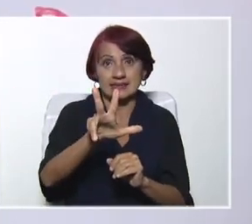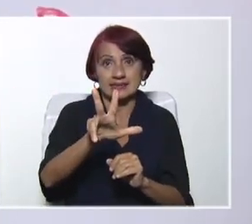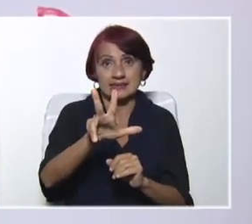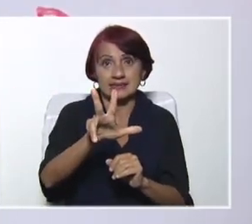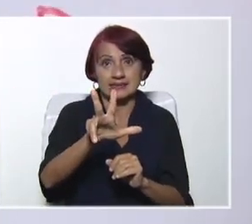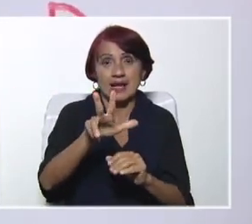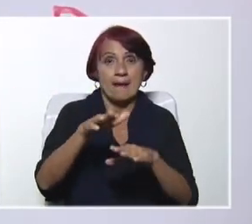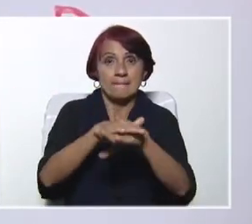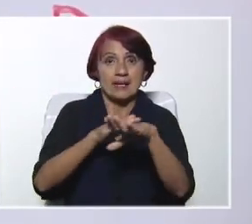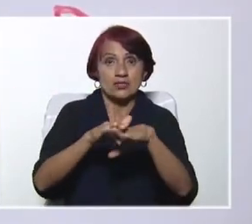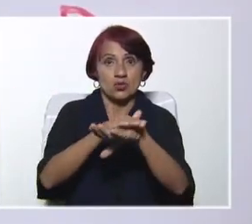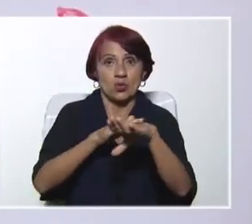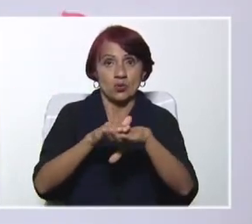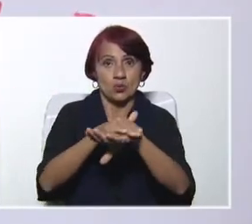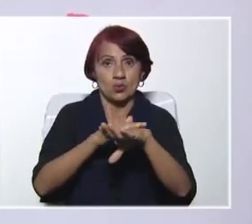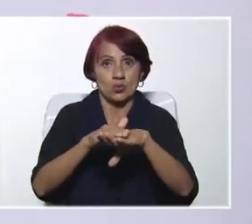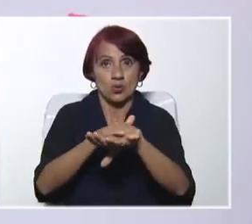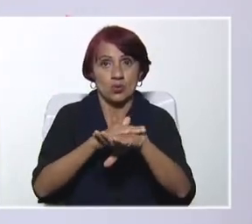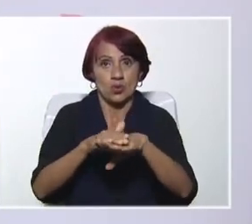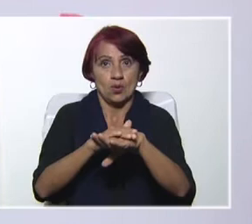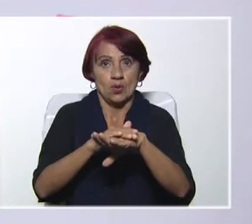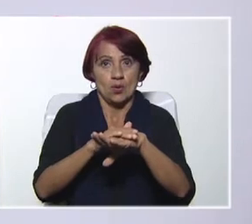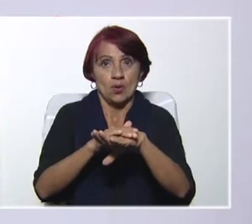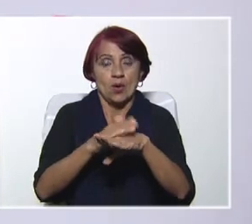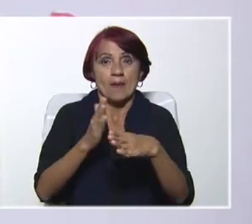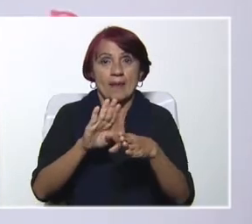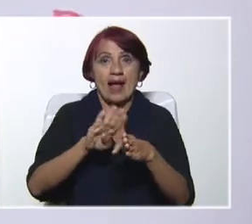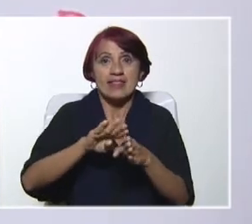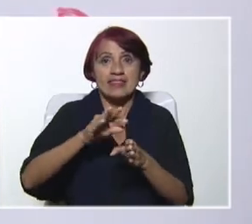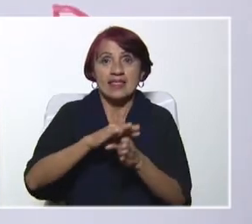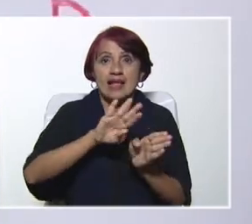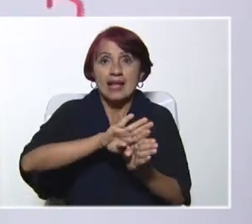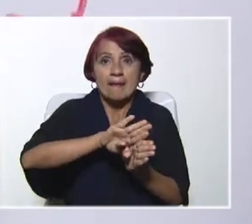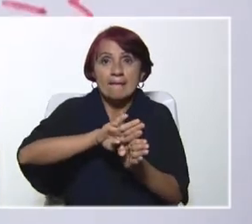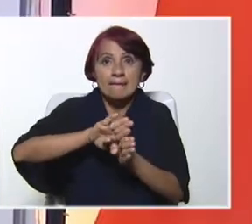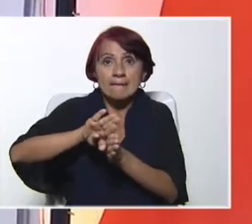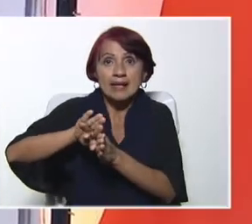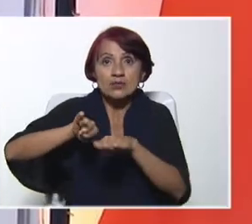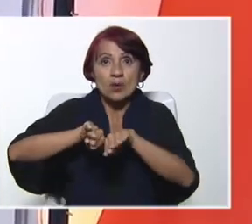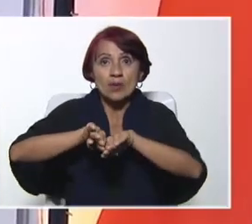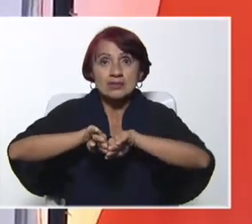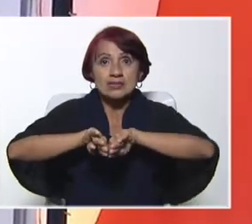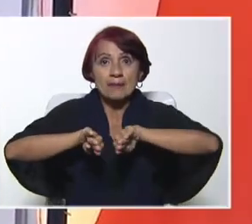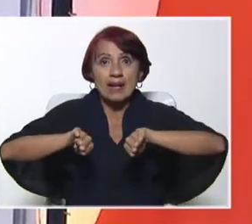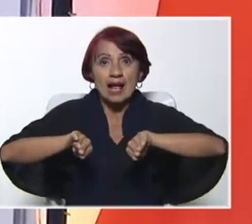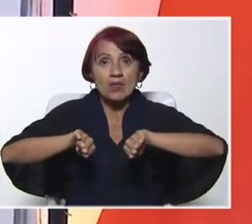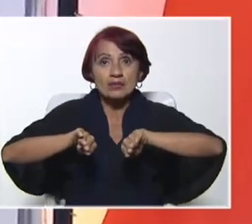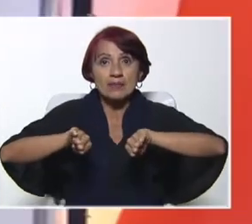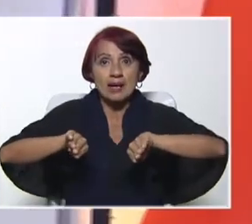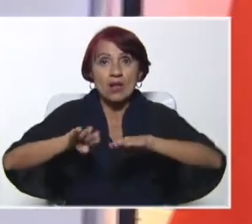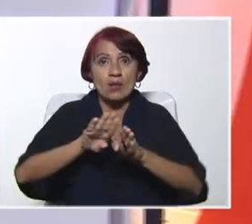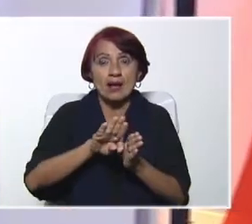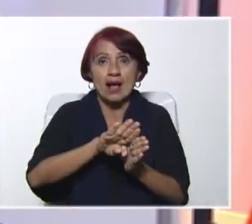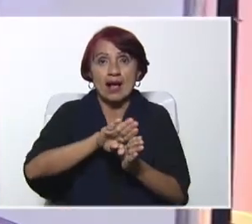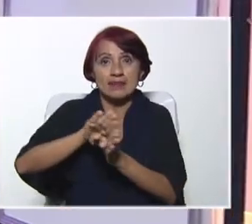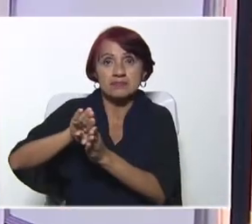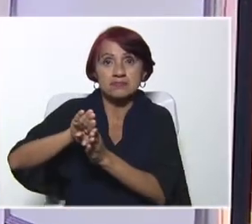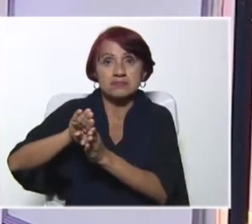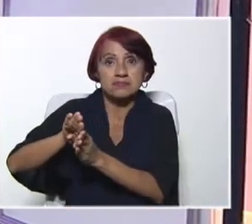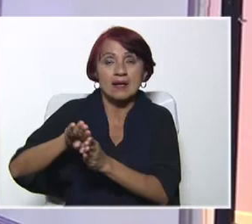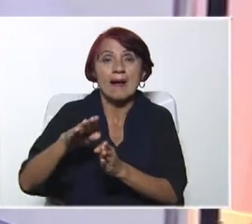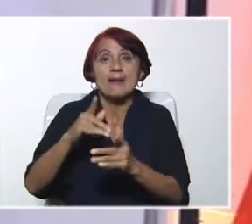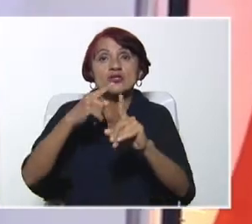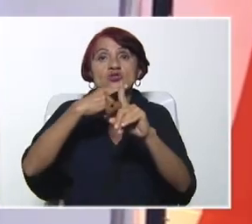Perdón, vamos a dejar el espacio del x al cuadrado para que así podamos sumar de forma